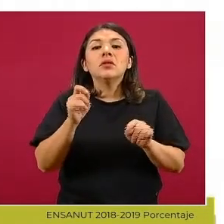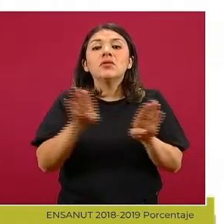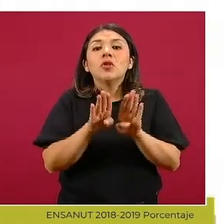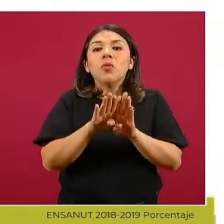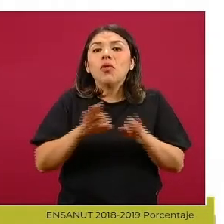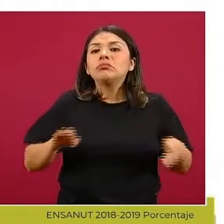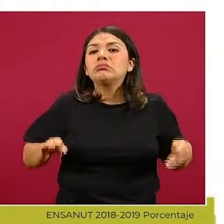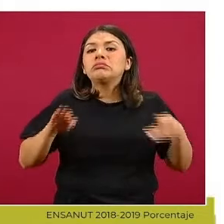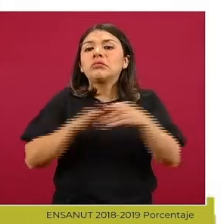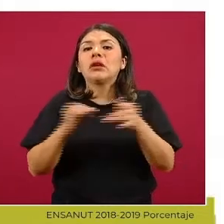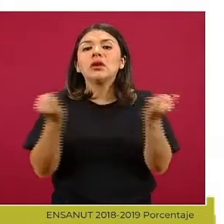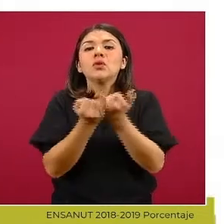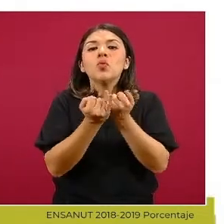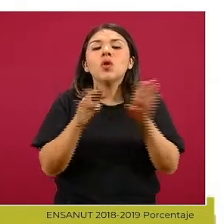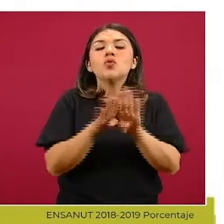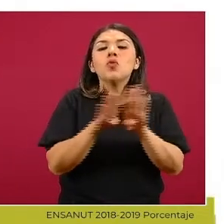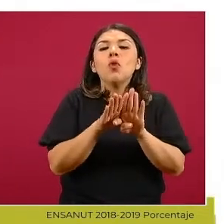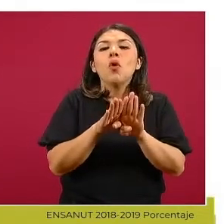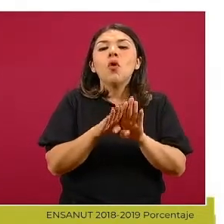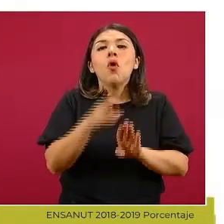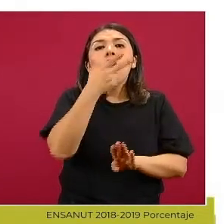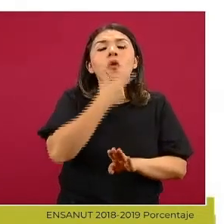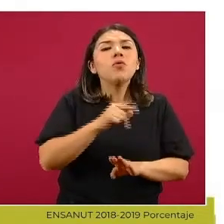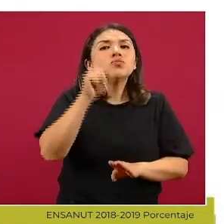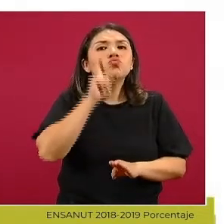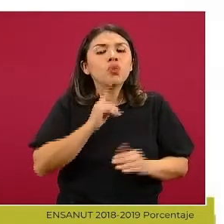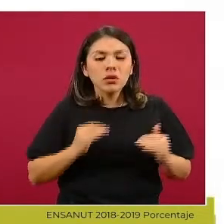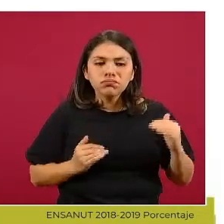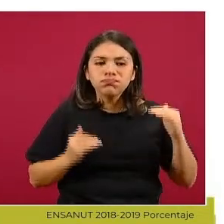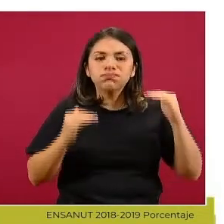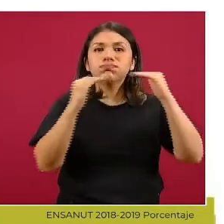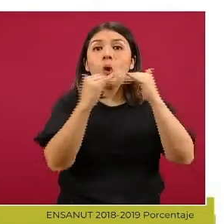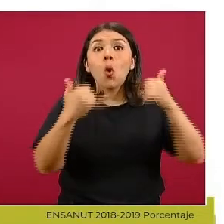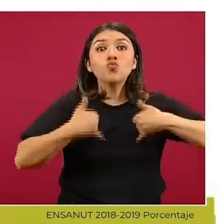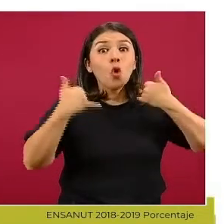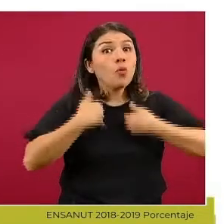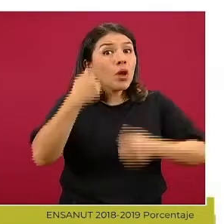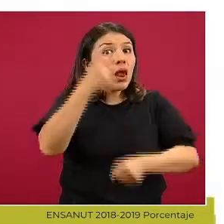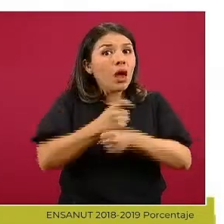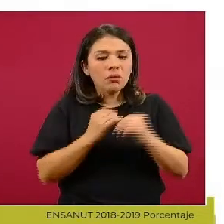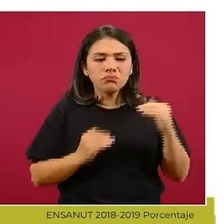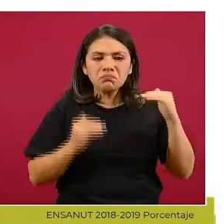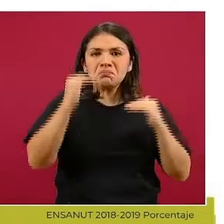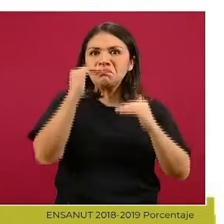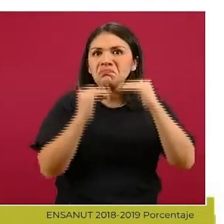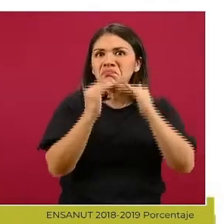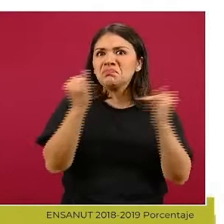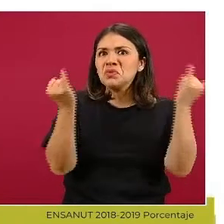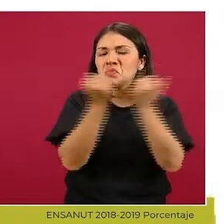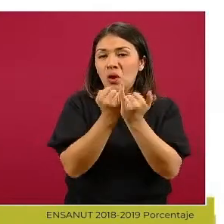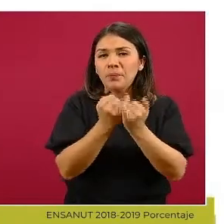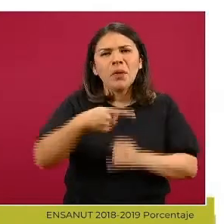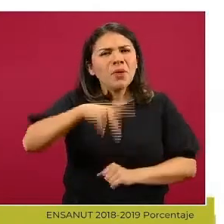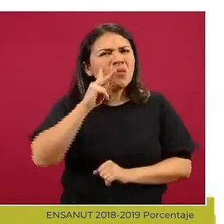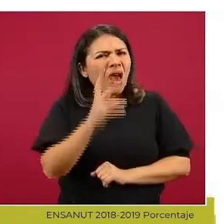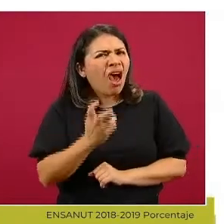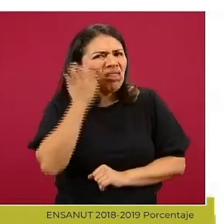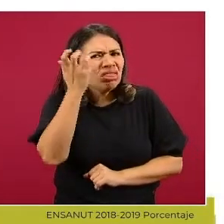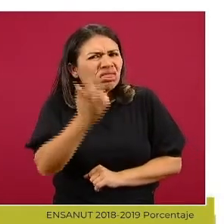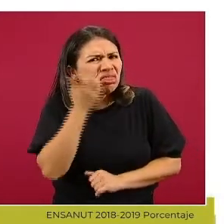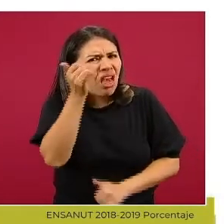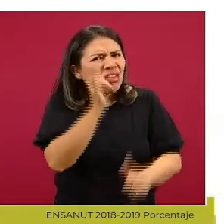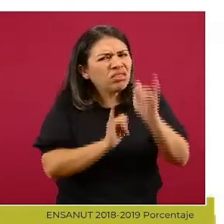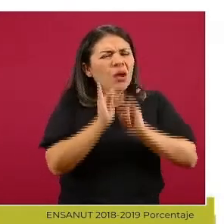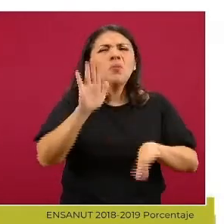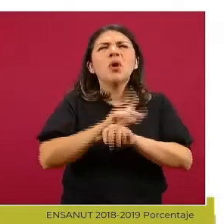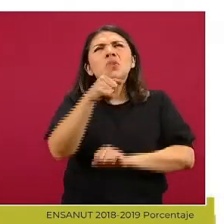acercando mucho a la forma en que consumen hombres y mujeres adolescentes. Pero cuando vemos el consumo excesivo, porque a veces pensamos que